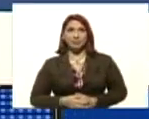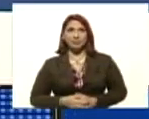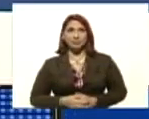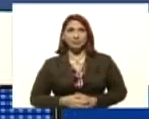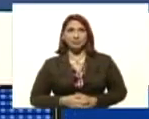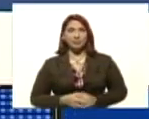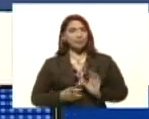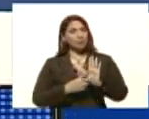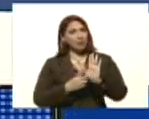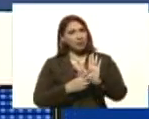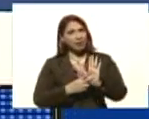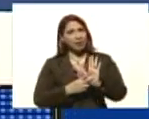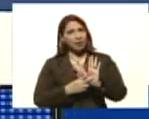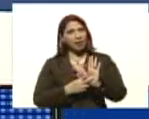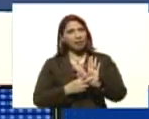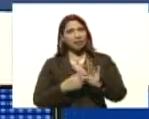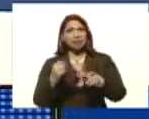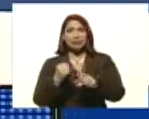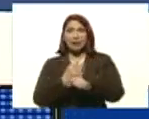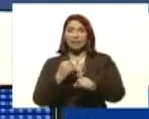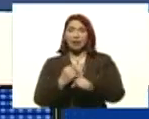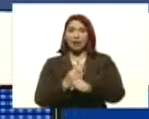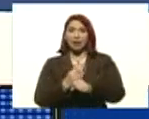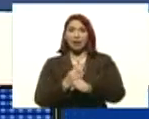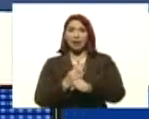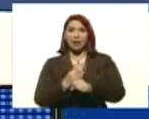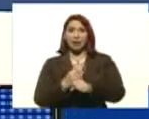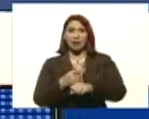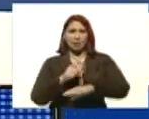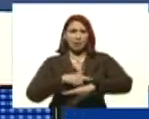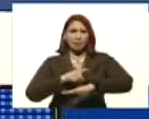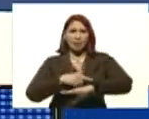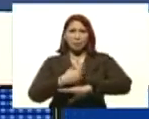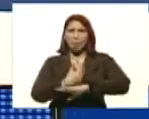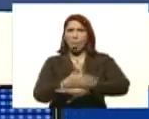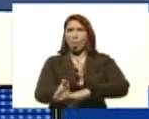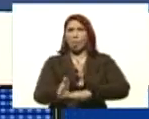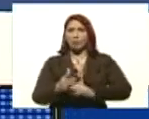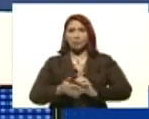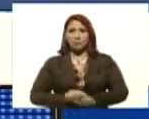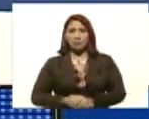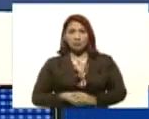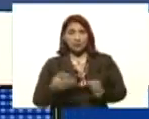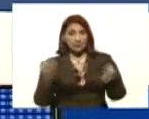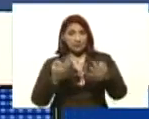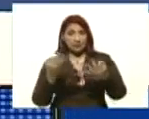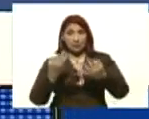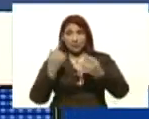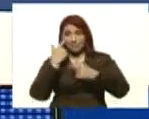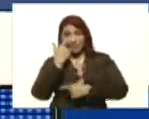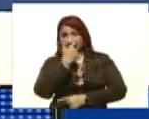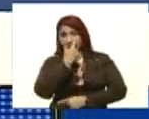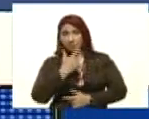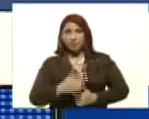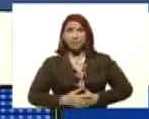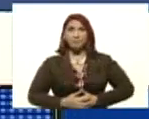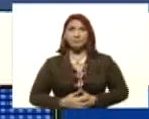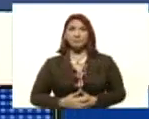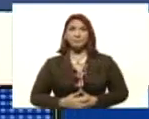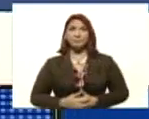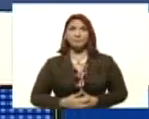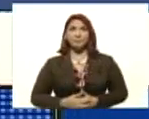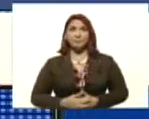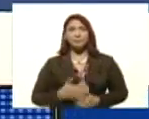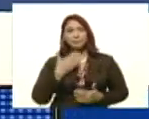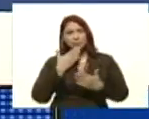De verdad, uno se pone a trabajar y el tiempo se le pasa. Siempre estoy pendiente de eso.